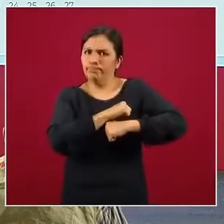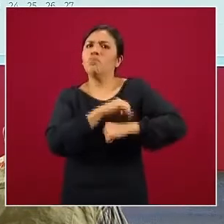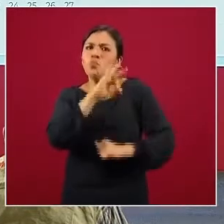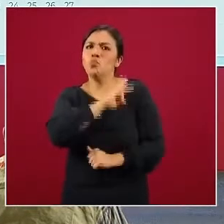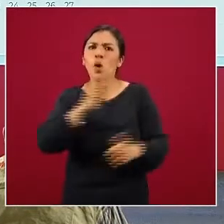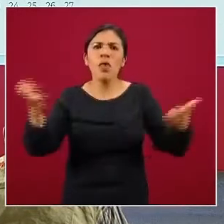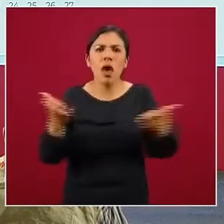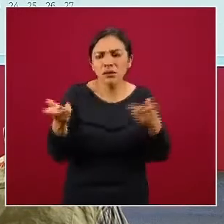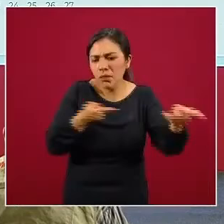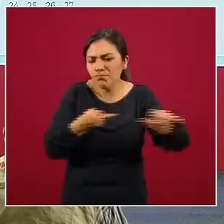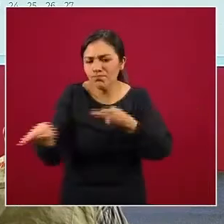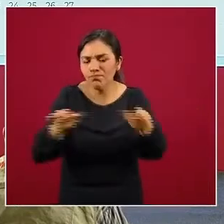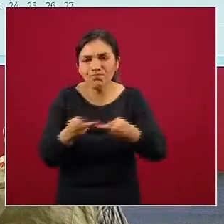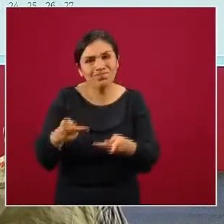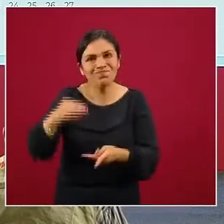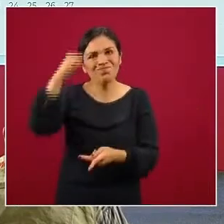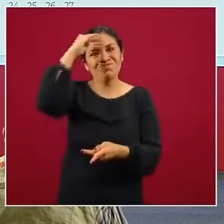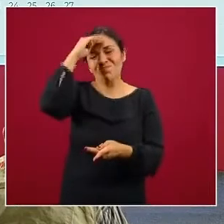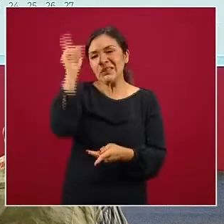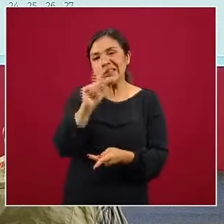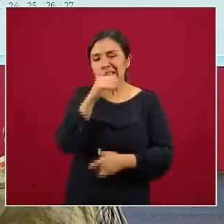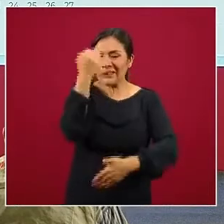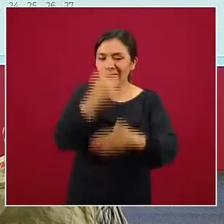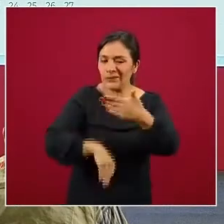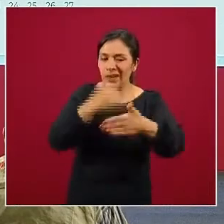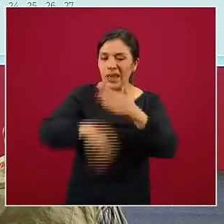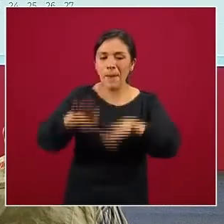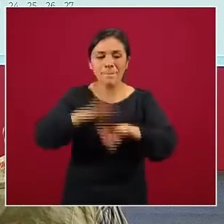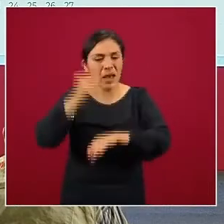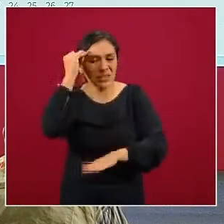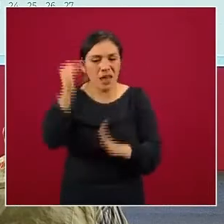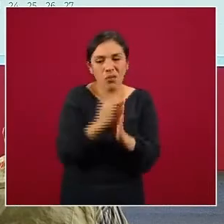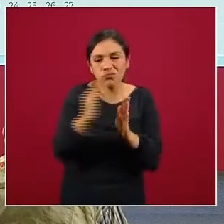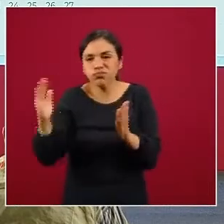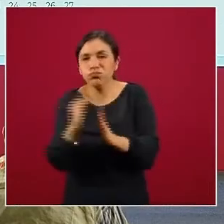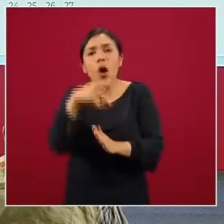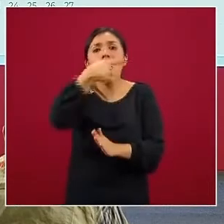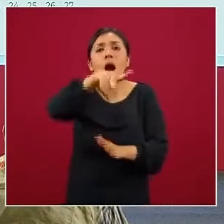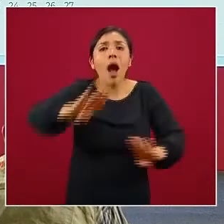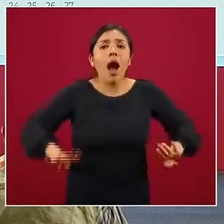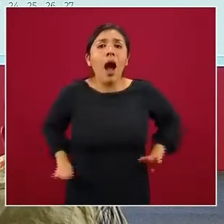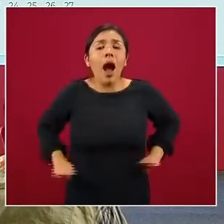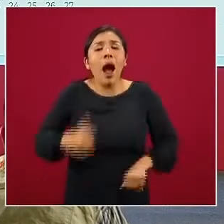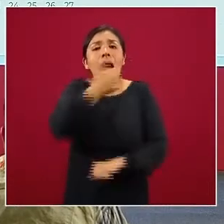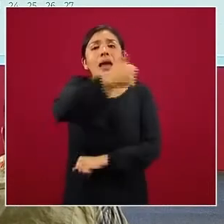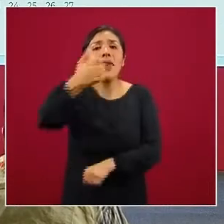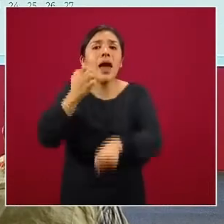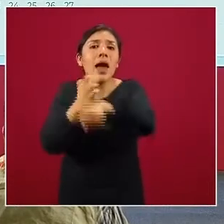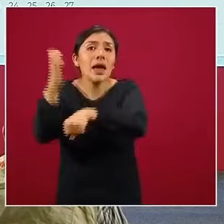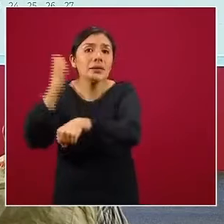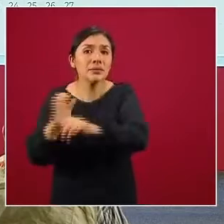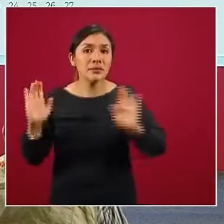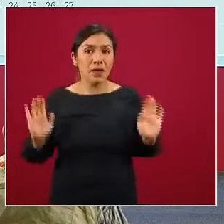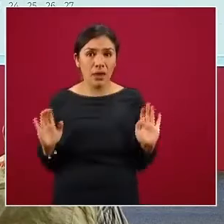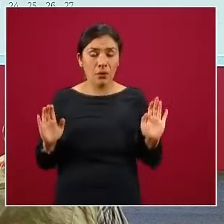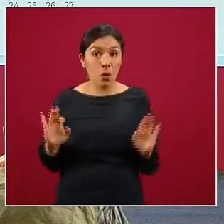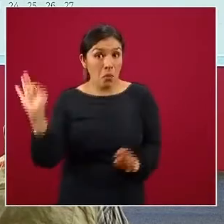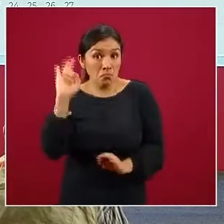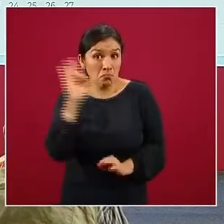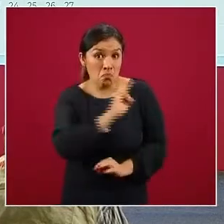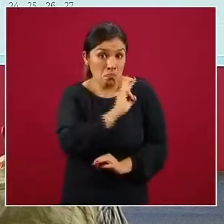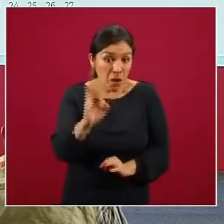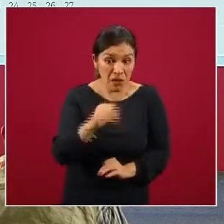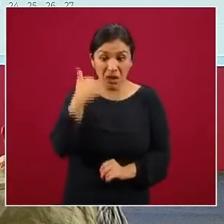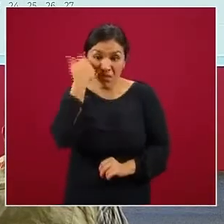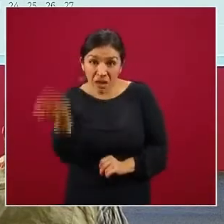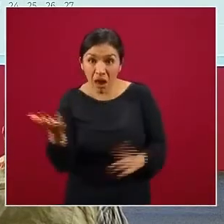competente para adaptar ese criterio general a las características específicas de cada entidad federativa, y si puede y lo